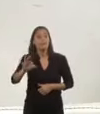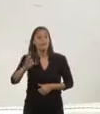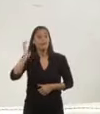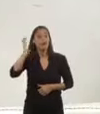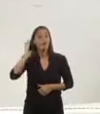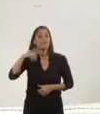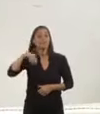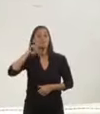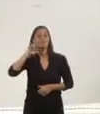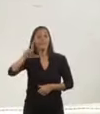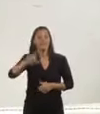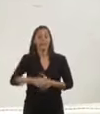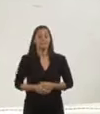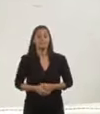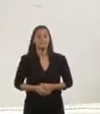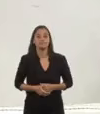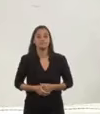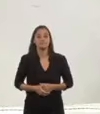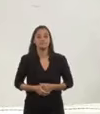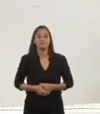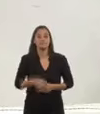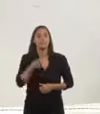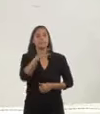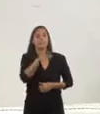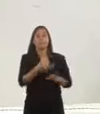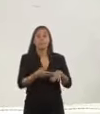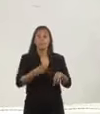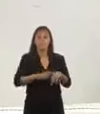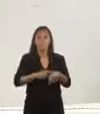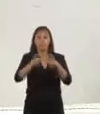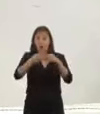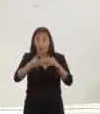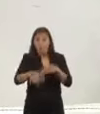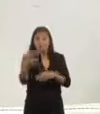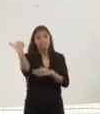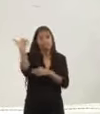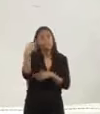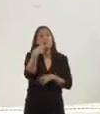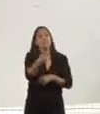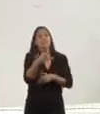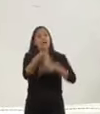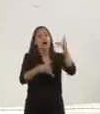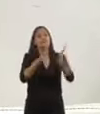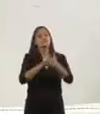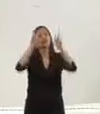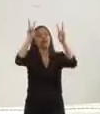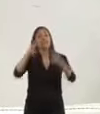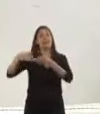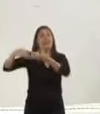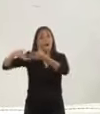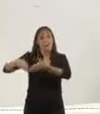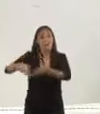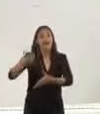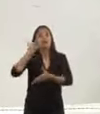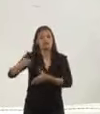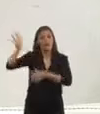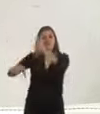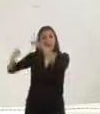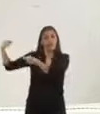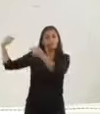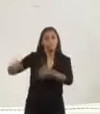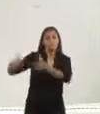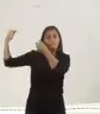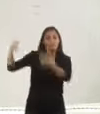radio continental buen dío eh usted al principio habló del tema del barco que está descargando ya el gnl en